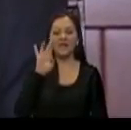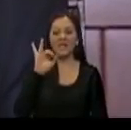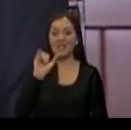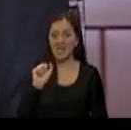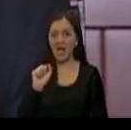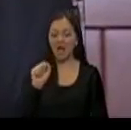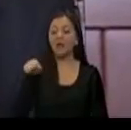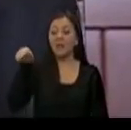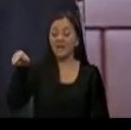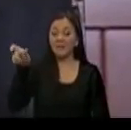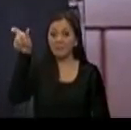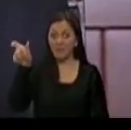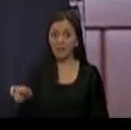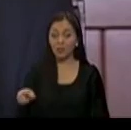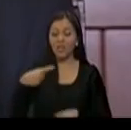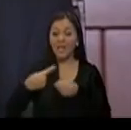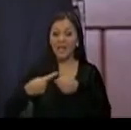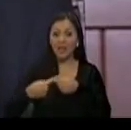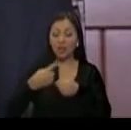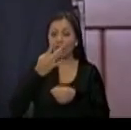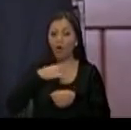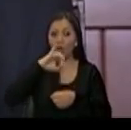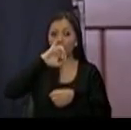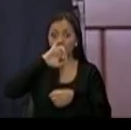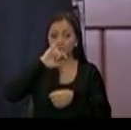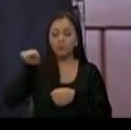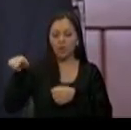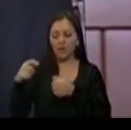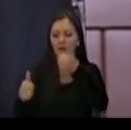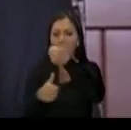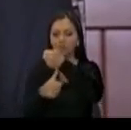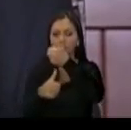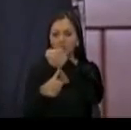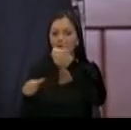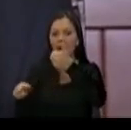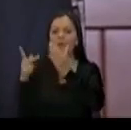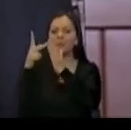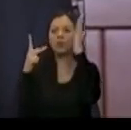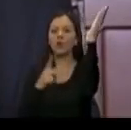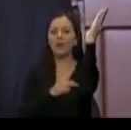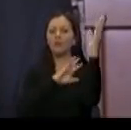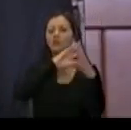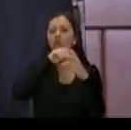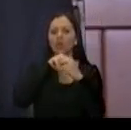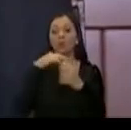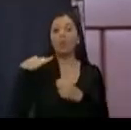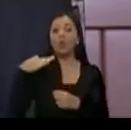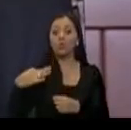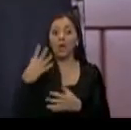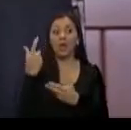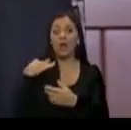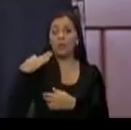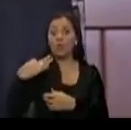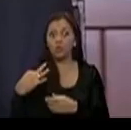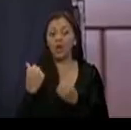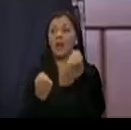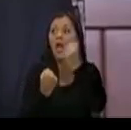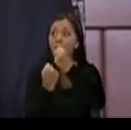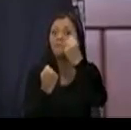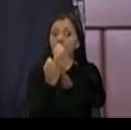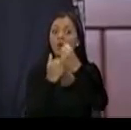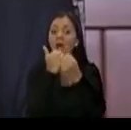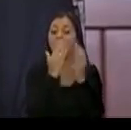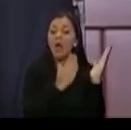la Arquidiócesis de Quito, está encabezando este programa de voluntariado. De manera que hay esa